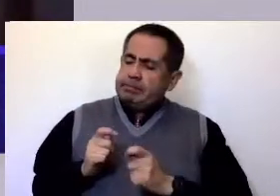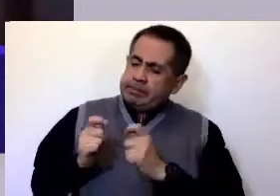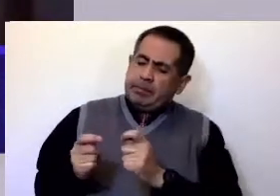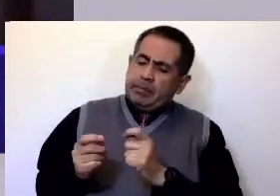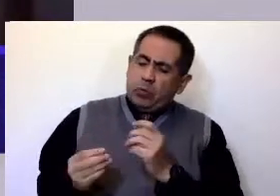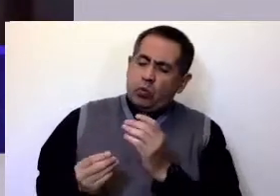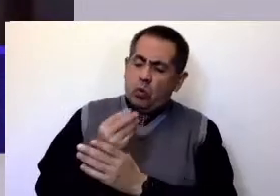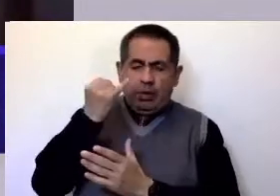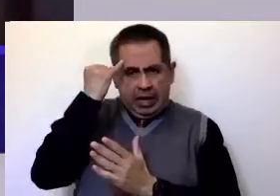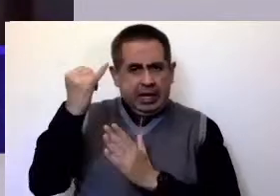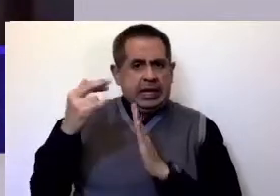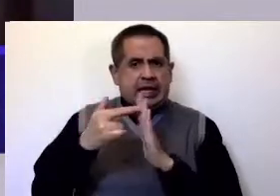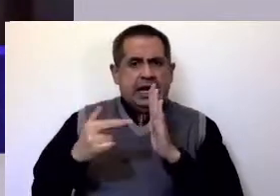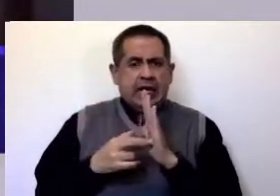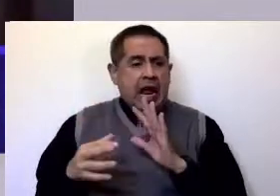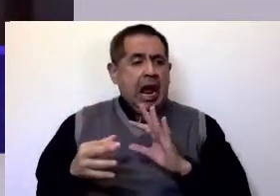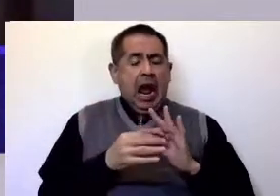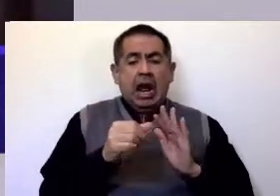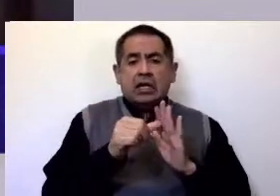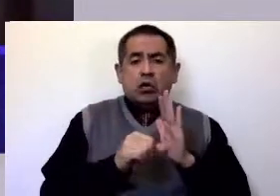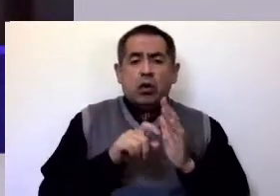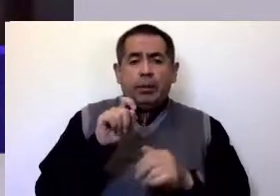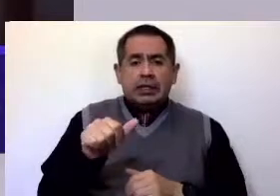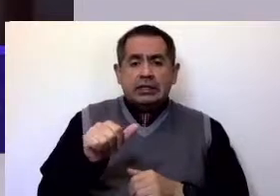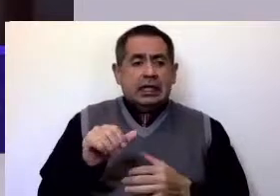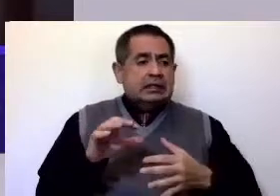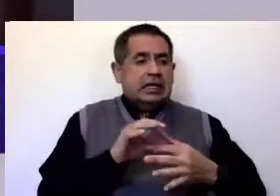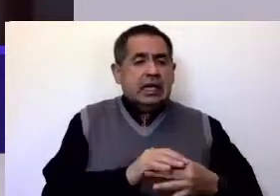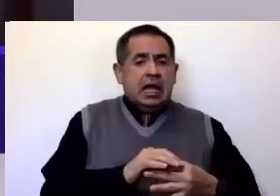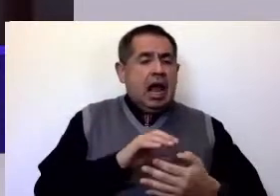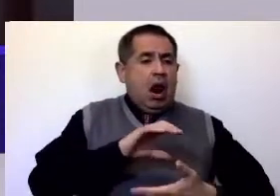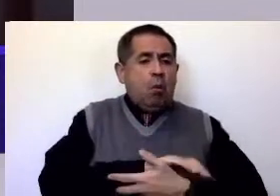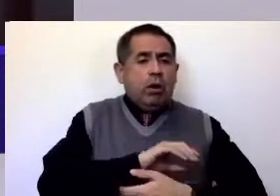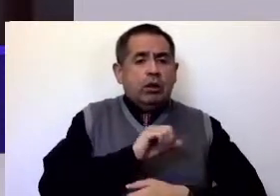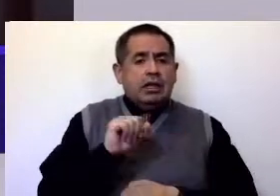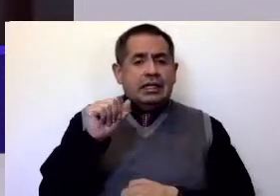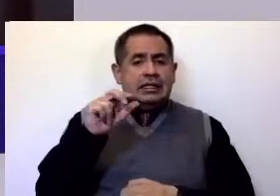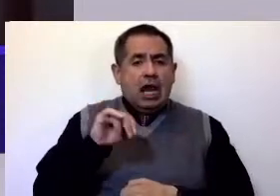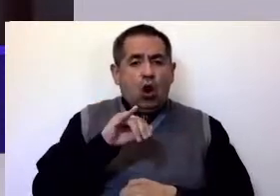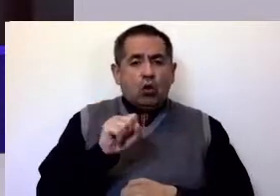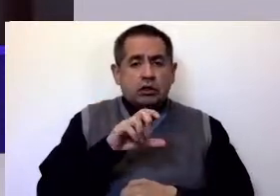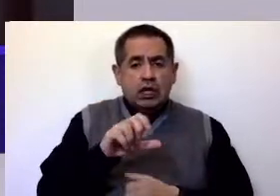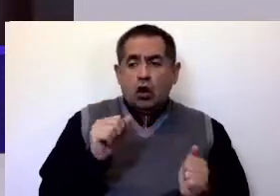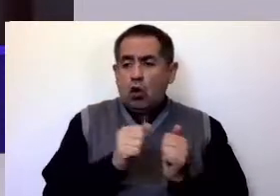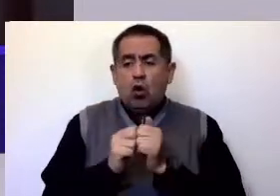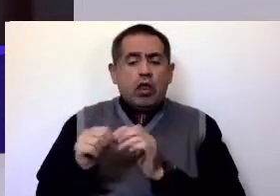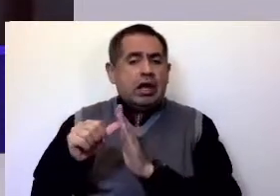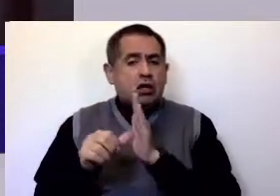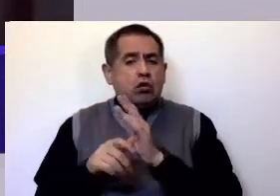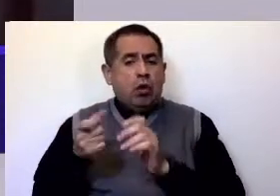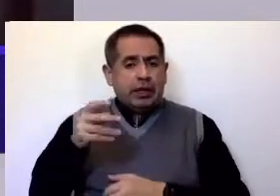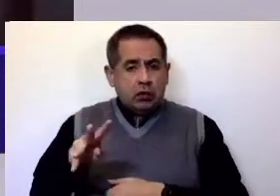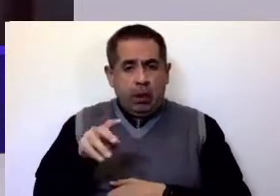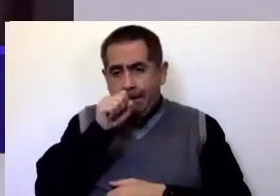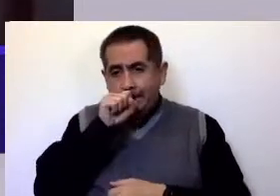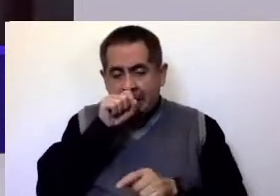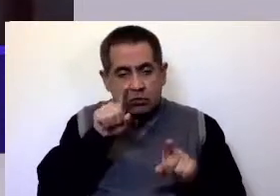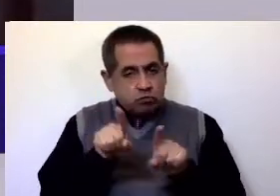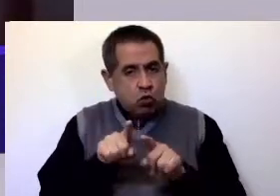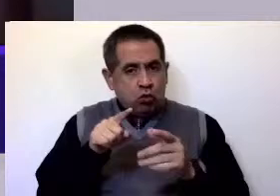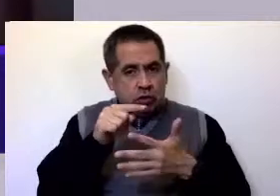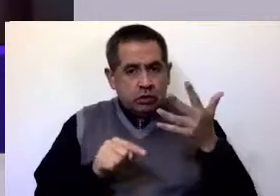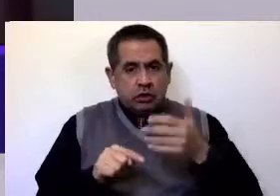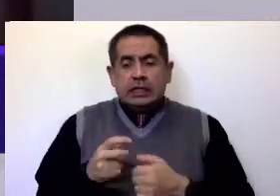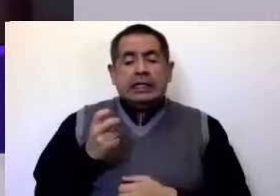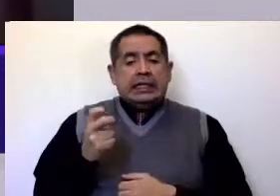normativo al artículo 26 del pacto de san josé leído a la luz del artículo 29 del mismo instrumento así dicho